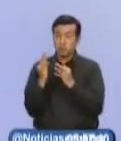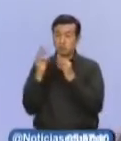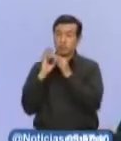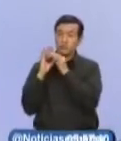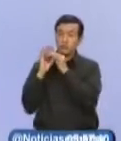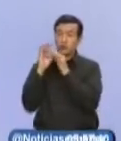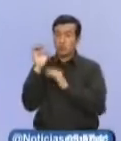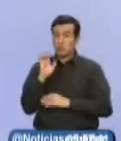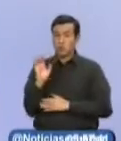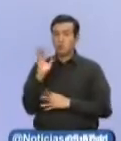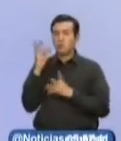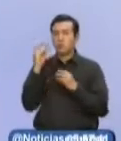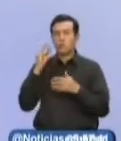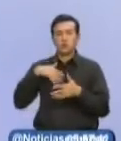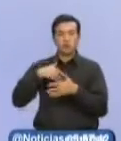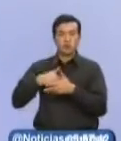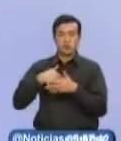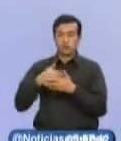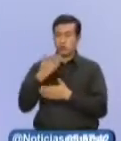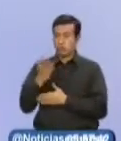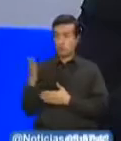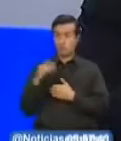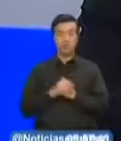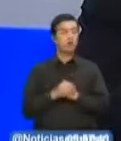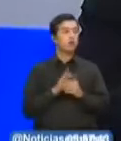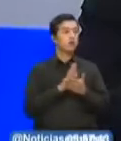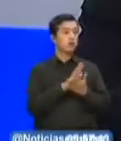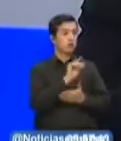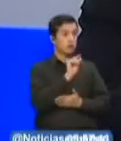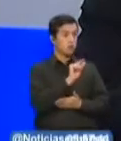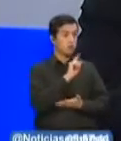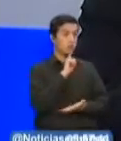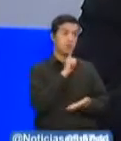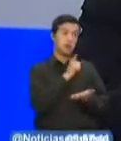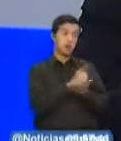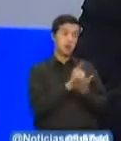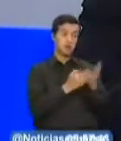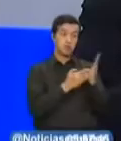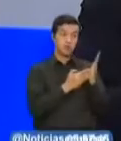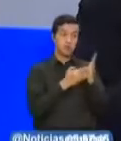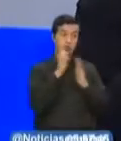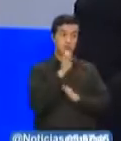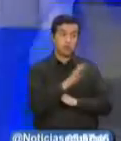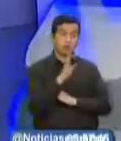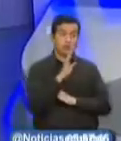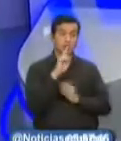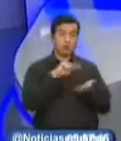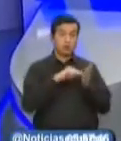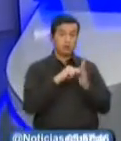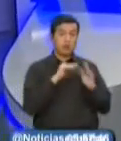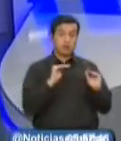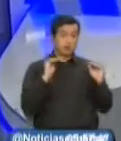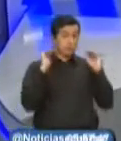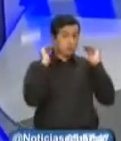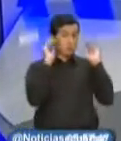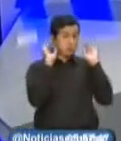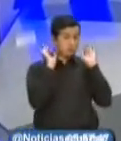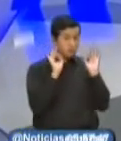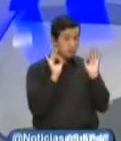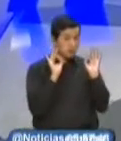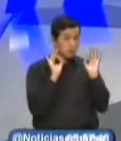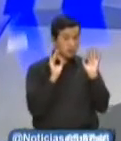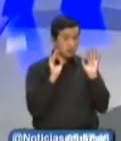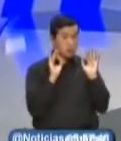han estado y con todas las limitaciones que tienen. Bueno, y ahí te interrumpo. No necesariamente el modelo europeo es el mejor de los modelos, además. Ha